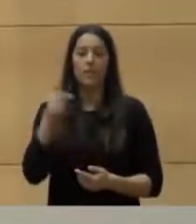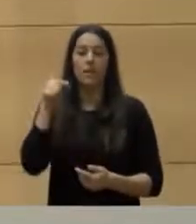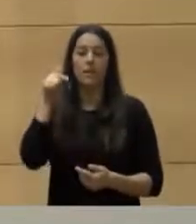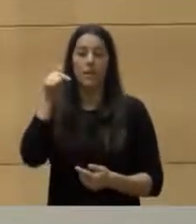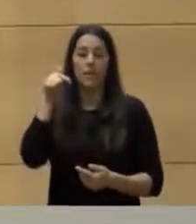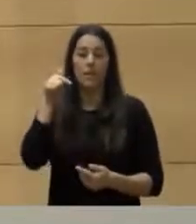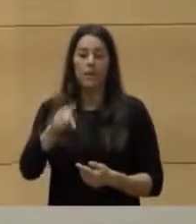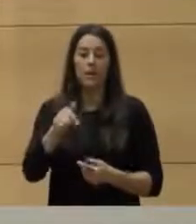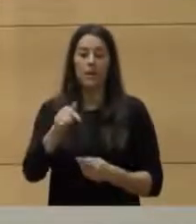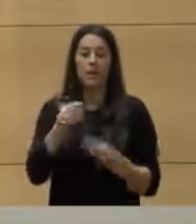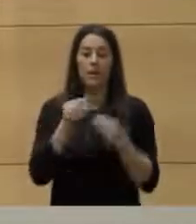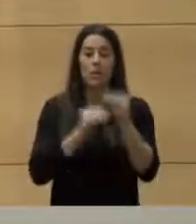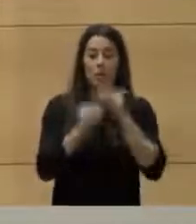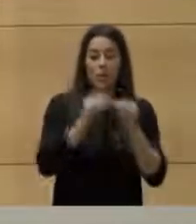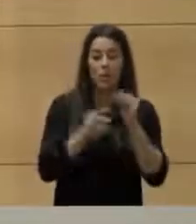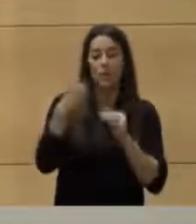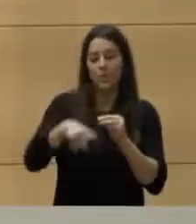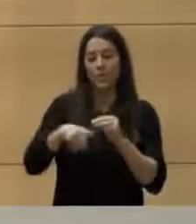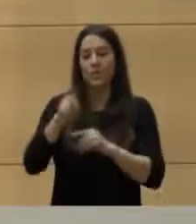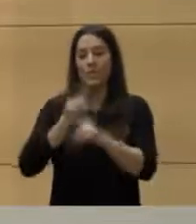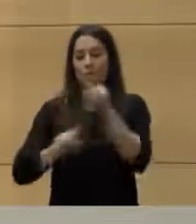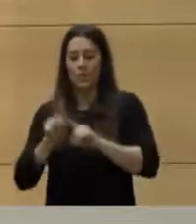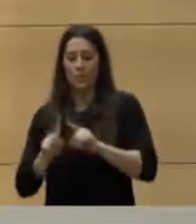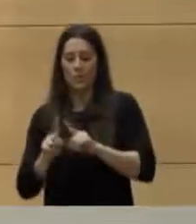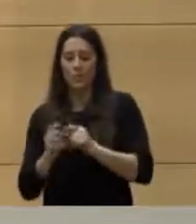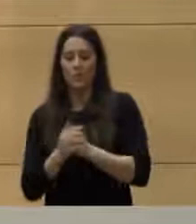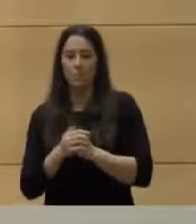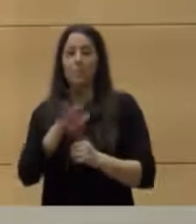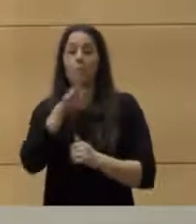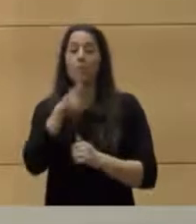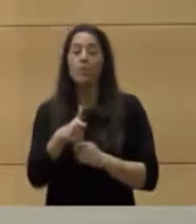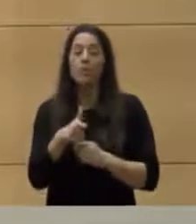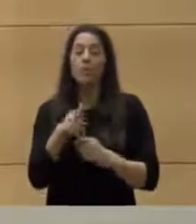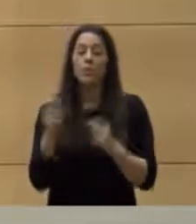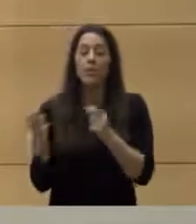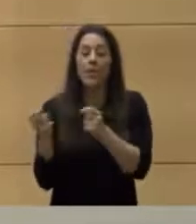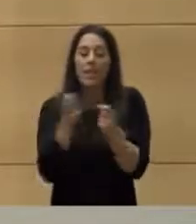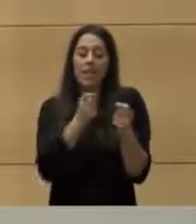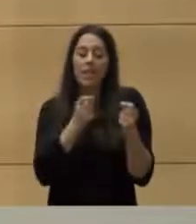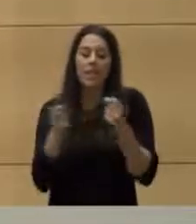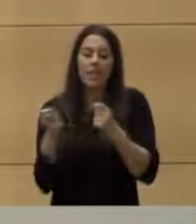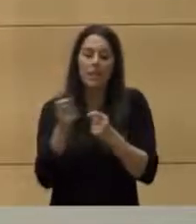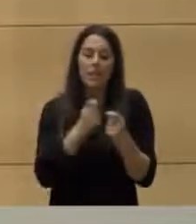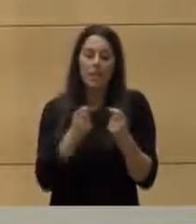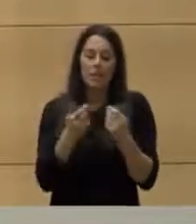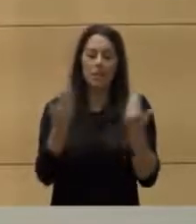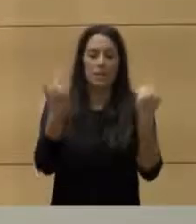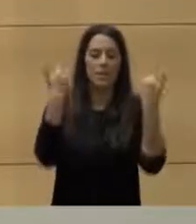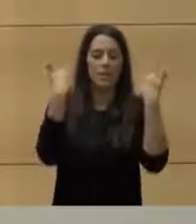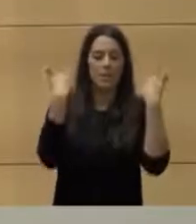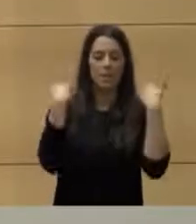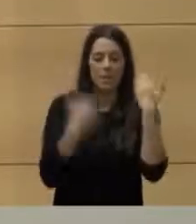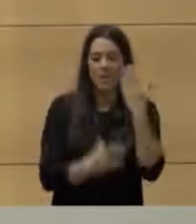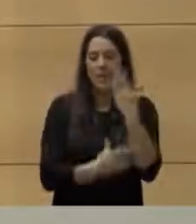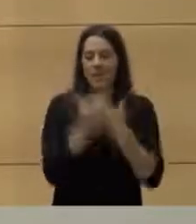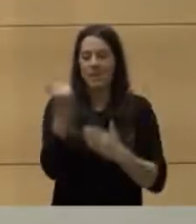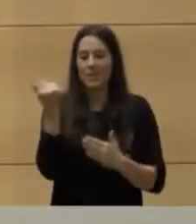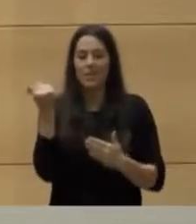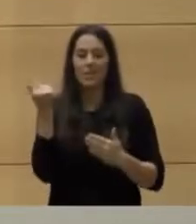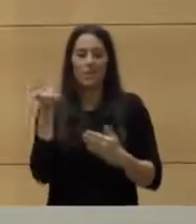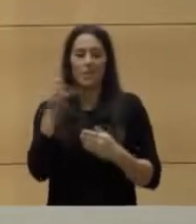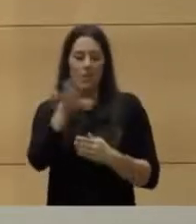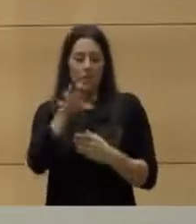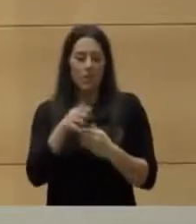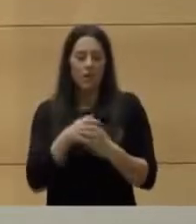del problema. Por eso discutir del Estado federal desde competencias, desde raíces